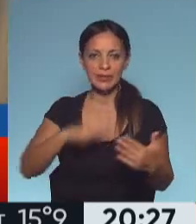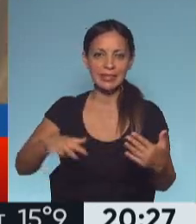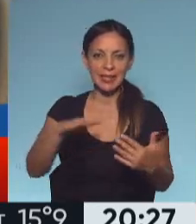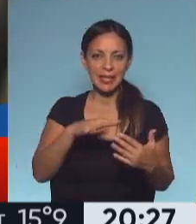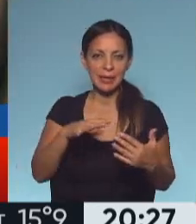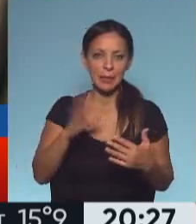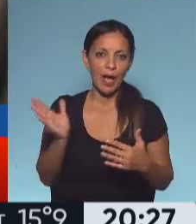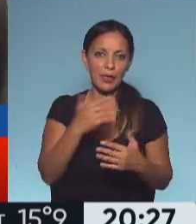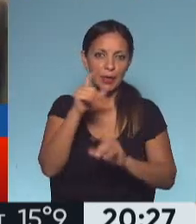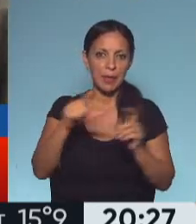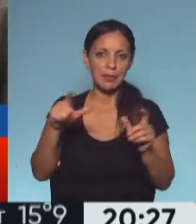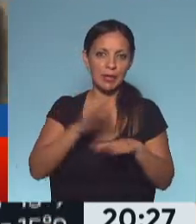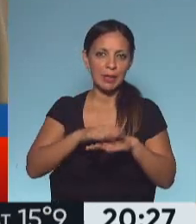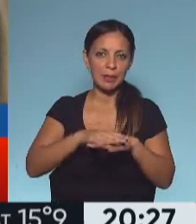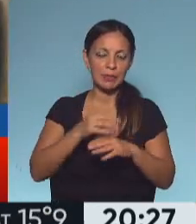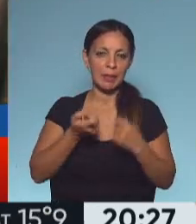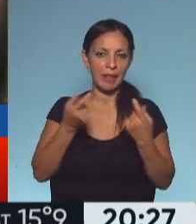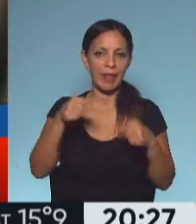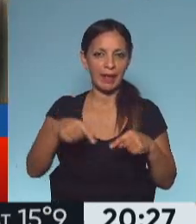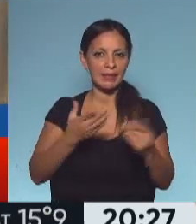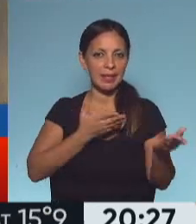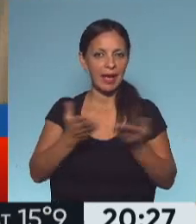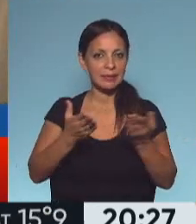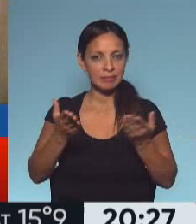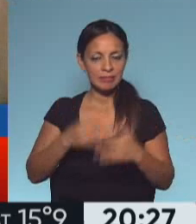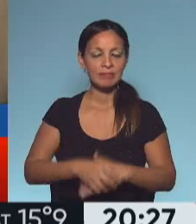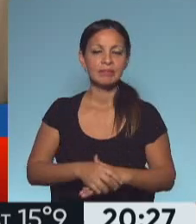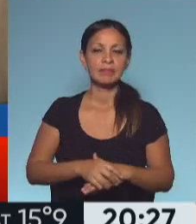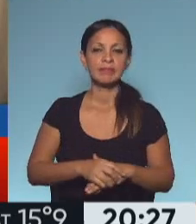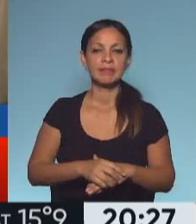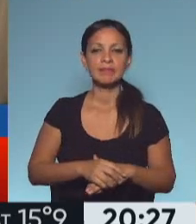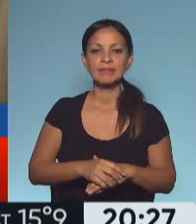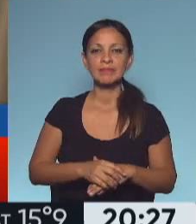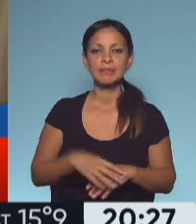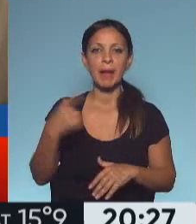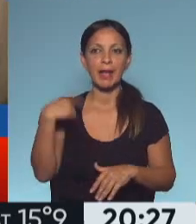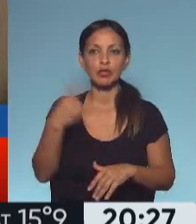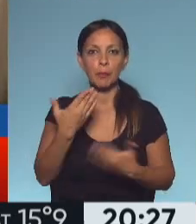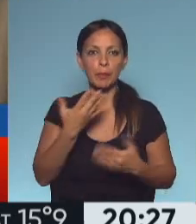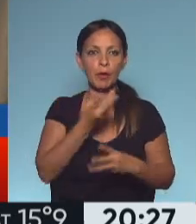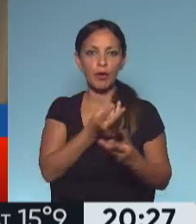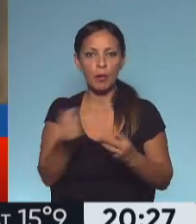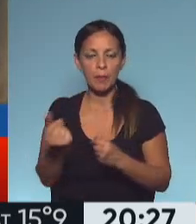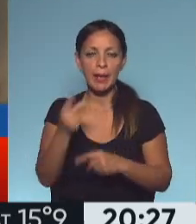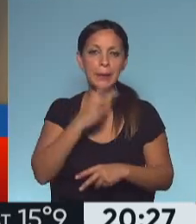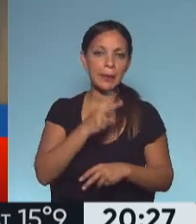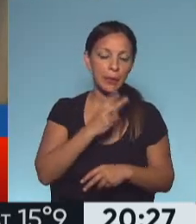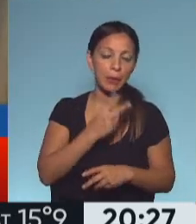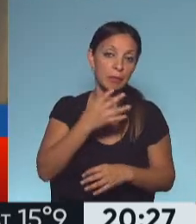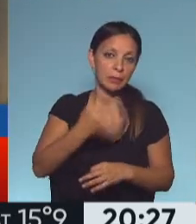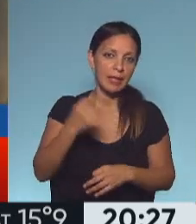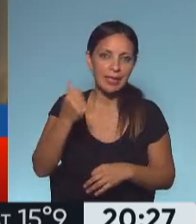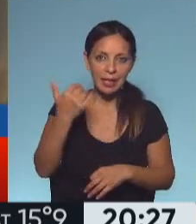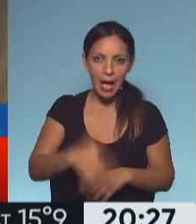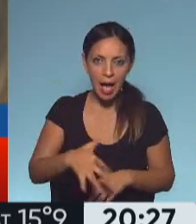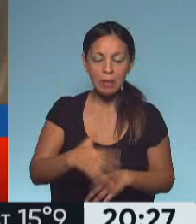a todos los que hacen posible que accedamos a lo que es verdura, que está muy caro, y